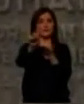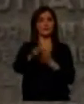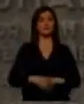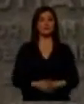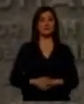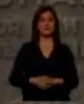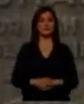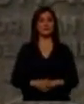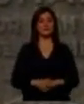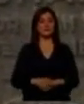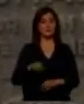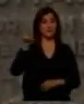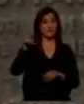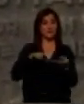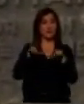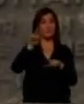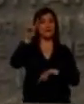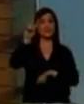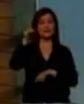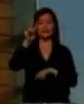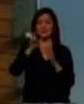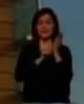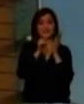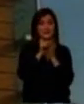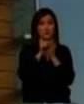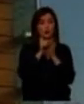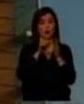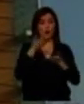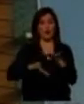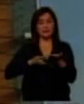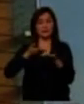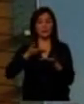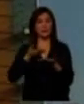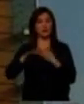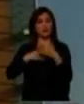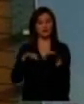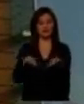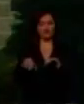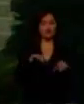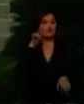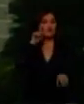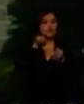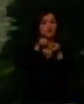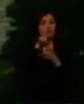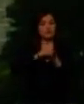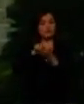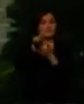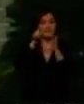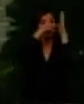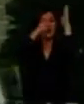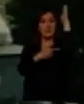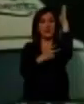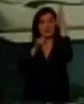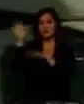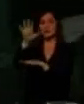Mientras tanto, en Estrasburgo, donde el viceministro de Comercio Exterior coordina todo lo relacionado a la aprobación del acuerdo en el Parlamento Europeo,